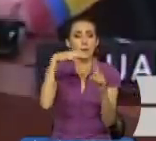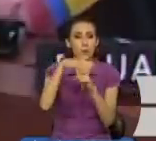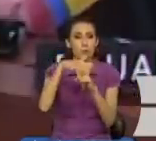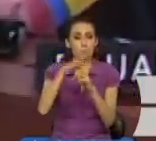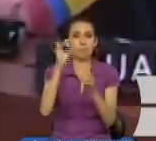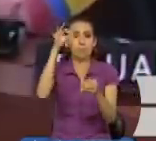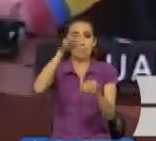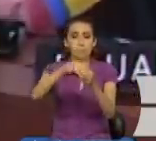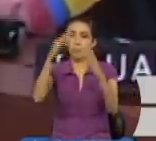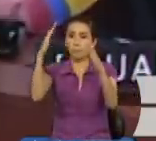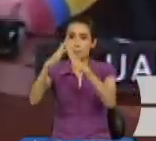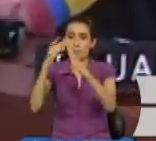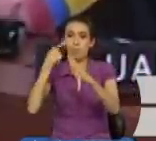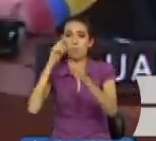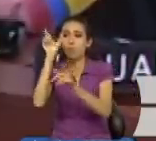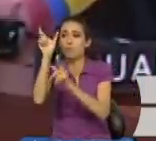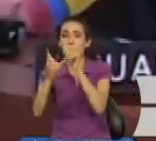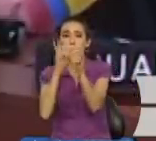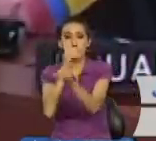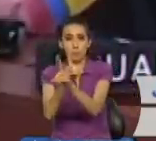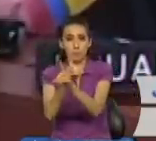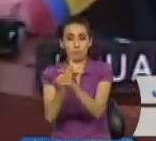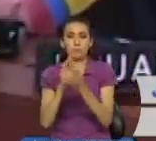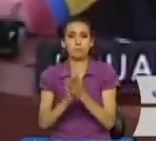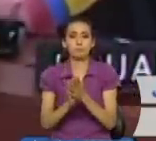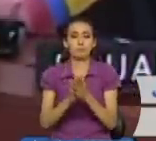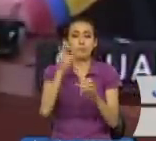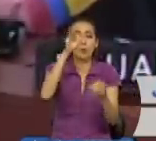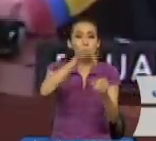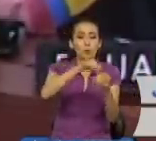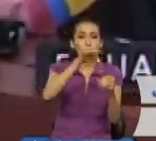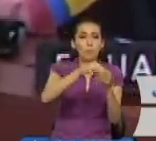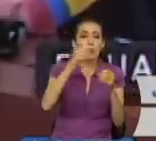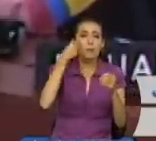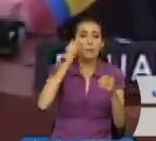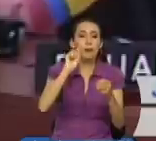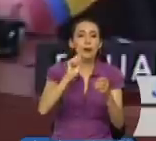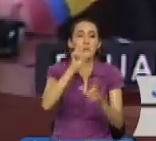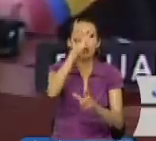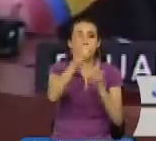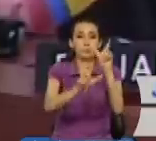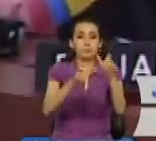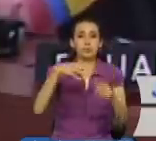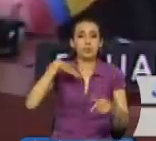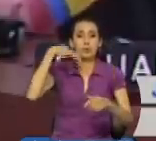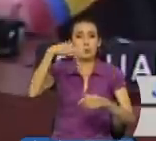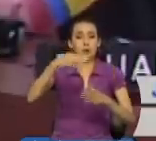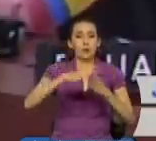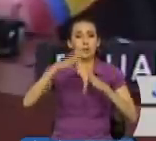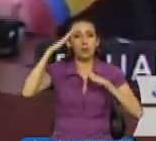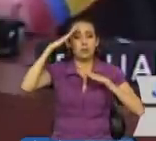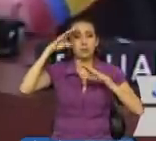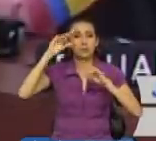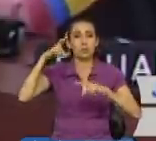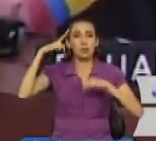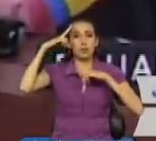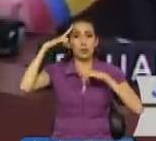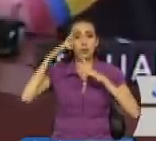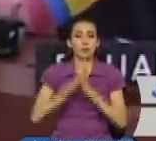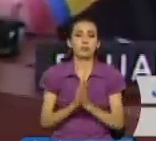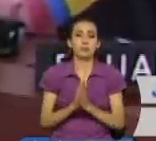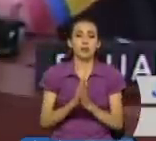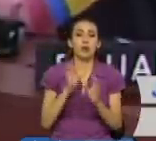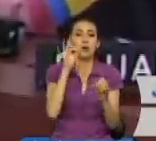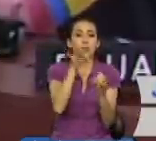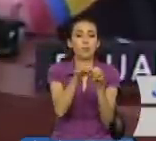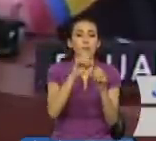con el voto en casa para las personas con discapacidad con el voto facultativo para fuerzas armadas y Policía Nacional con